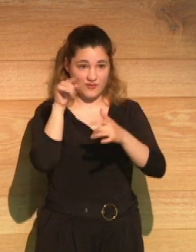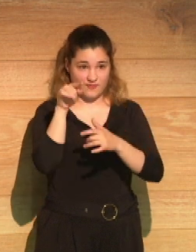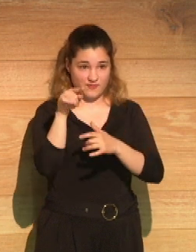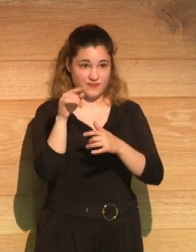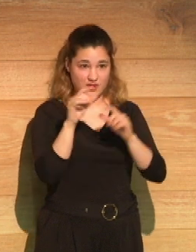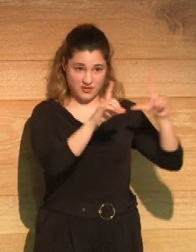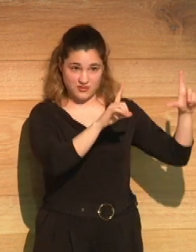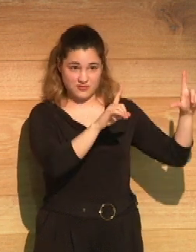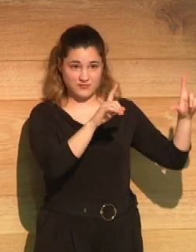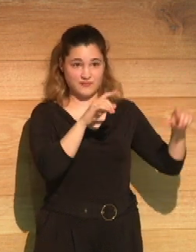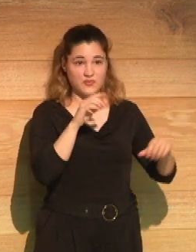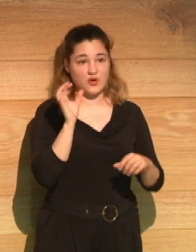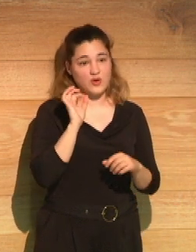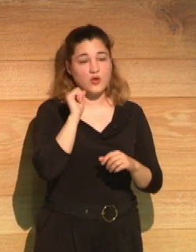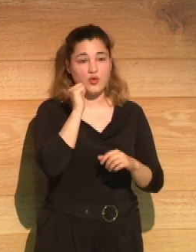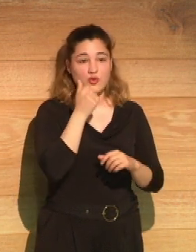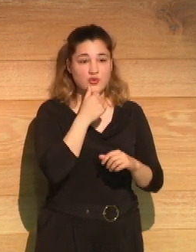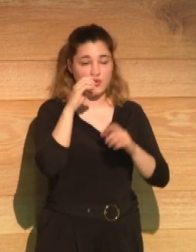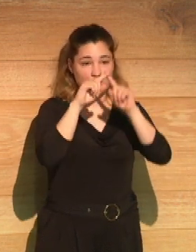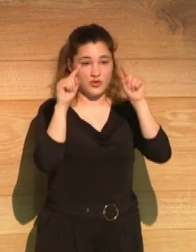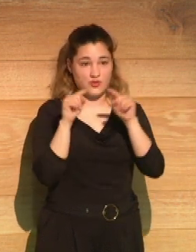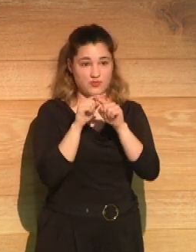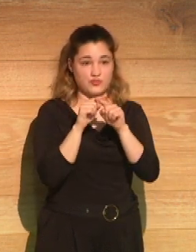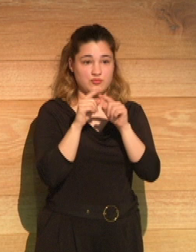código QR. La siguiente, por favor.